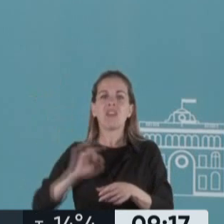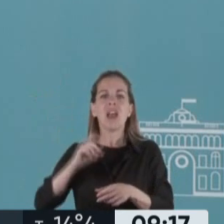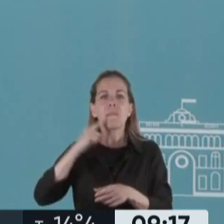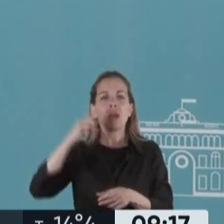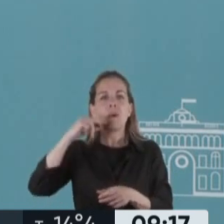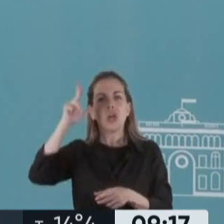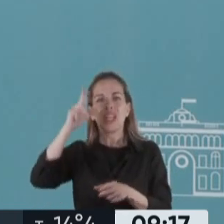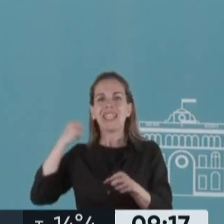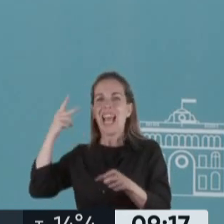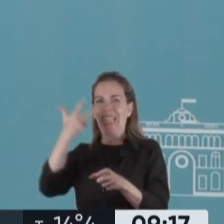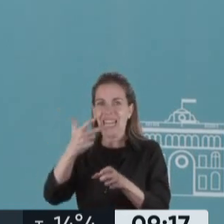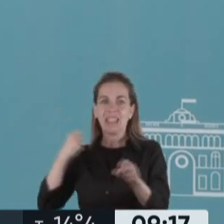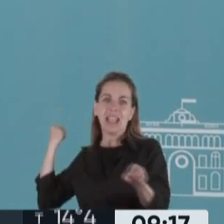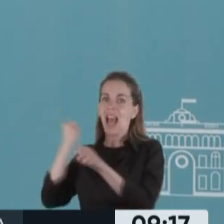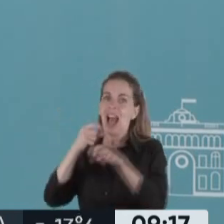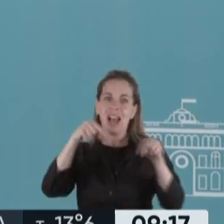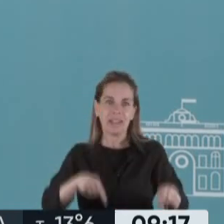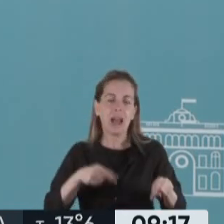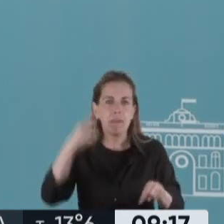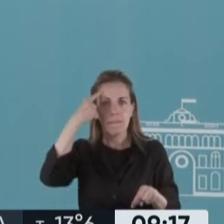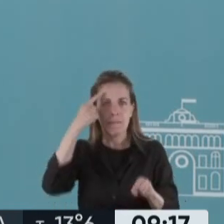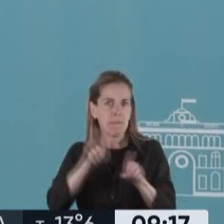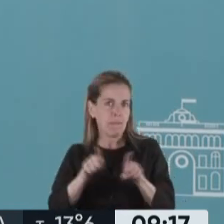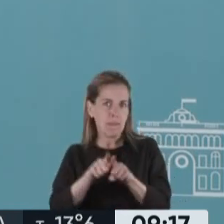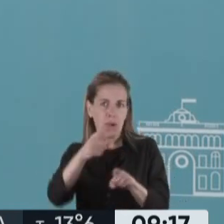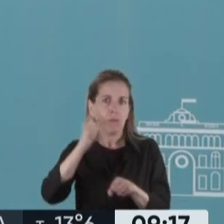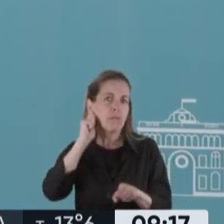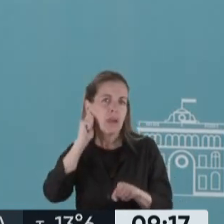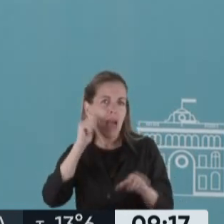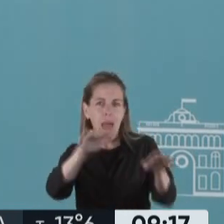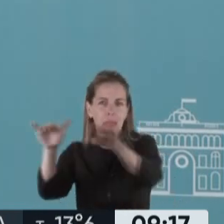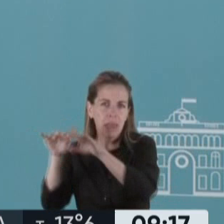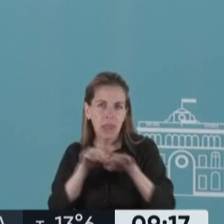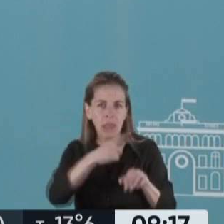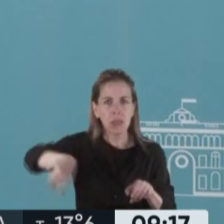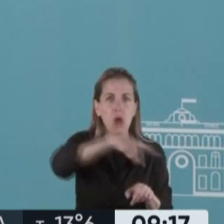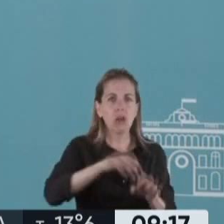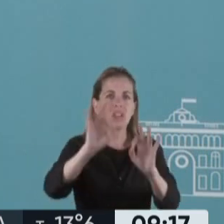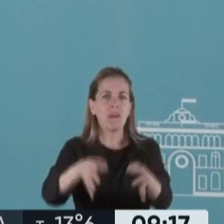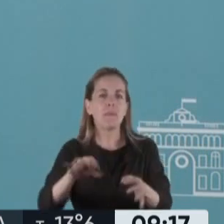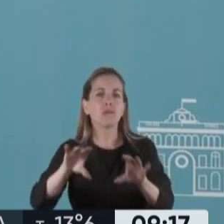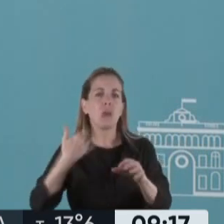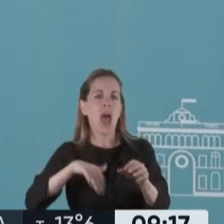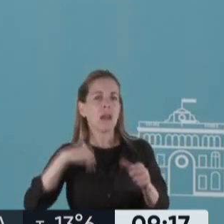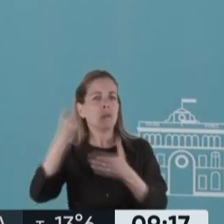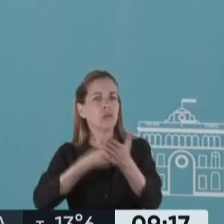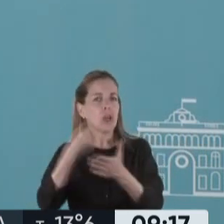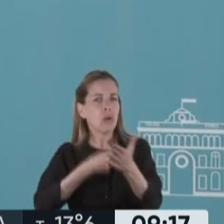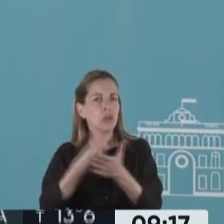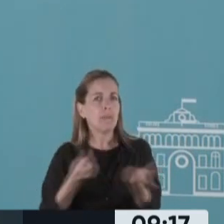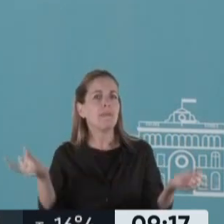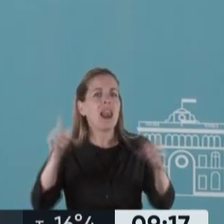aquella generación, como varios de los que están aquí en esta sala en este momento, sabemos lo que le costó a la Argentina recuperar la